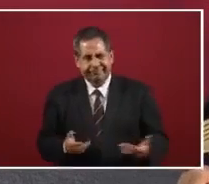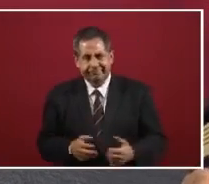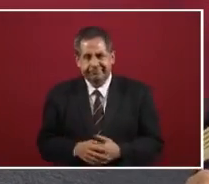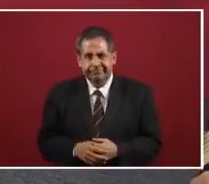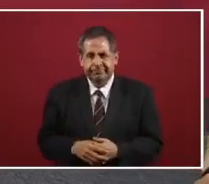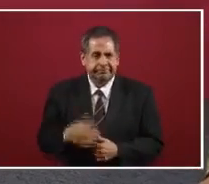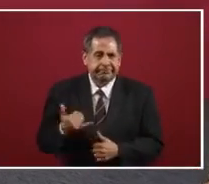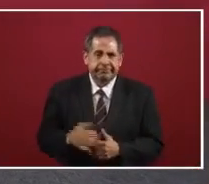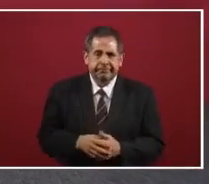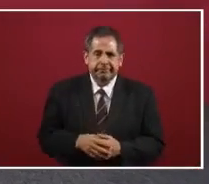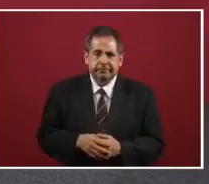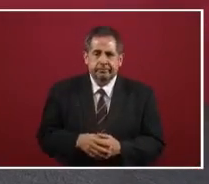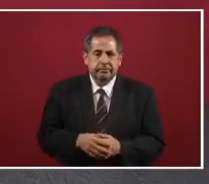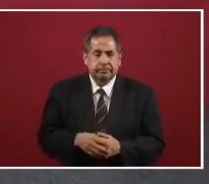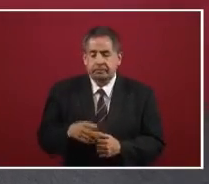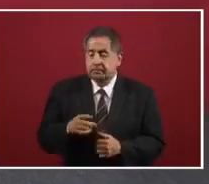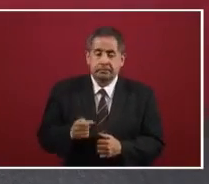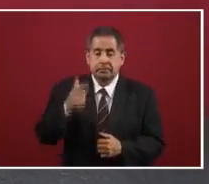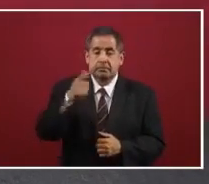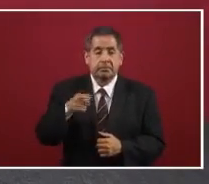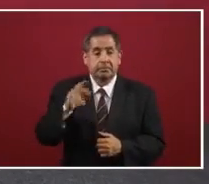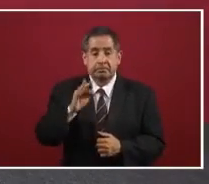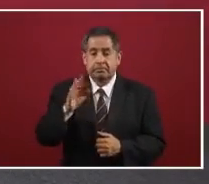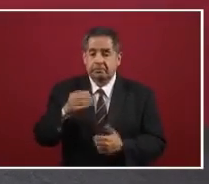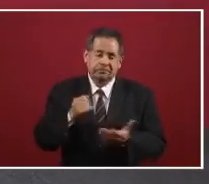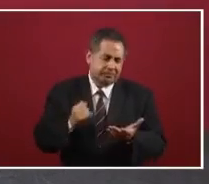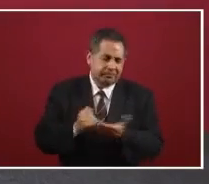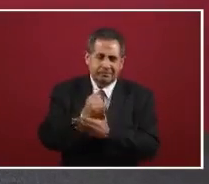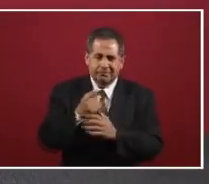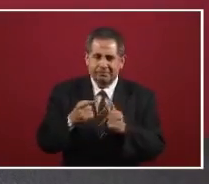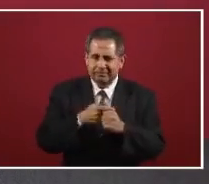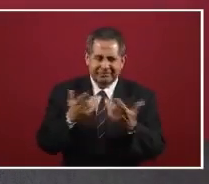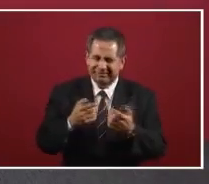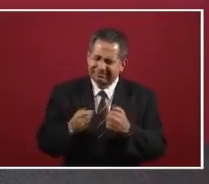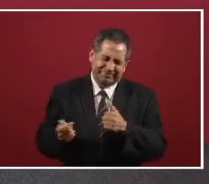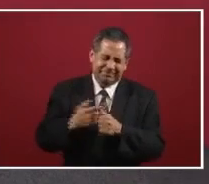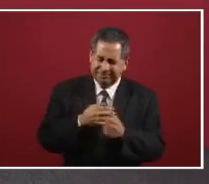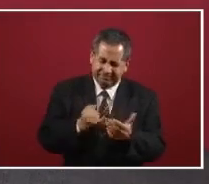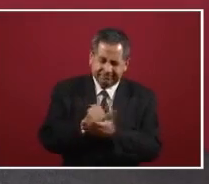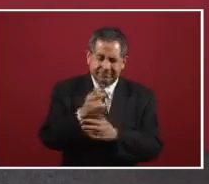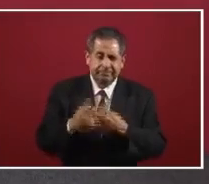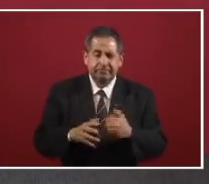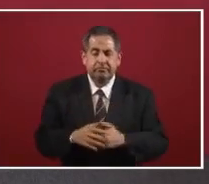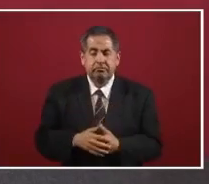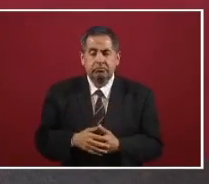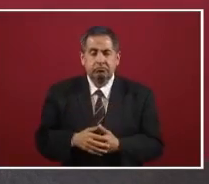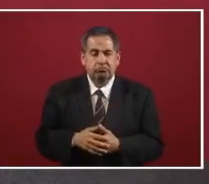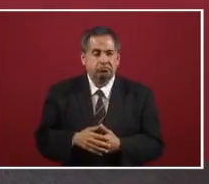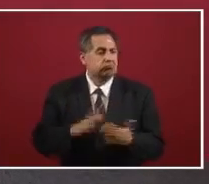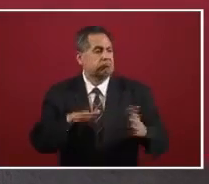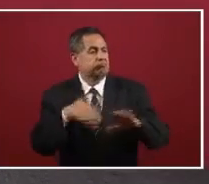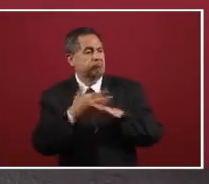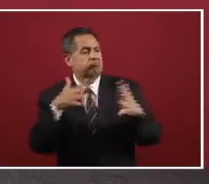y su primera decisión, su primer acto fue declarar la guerra